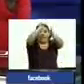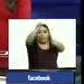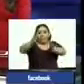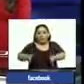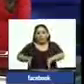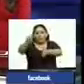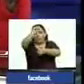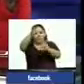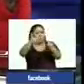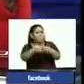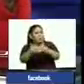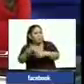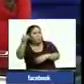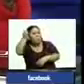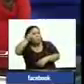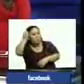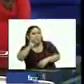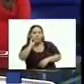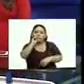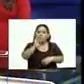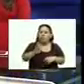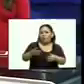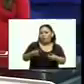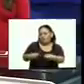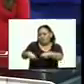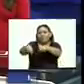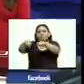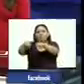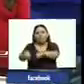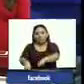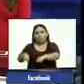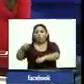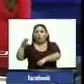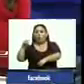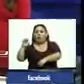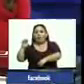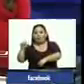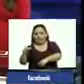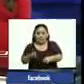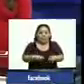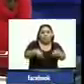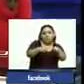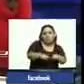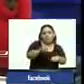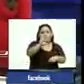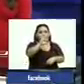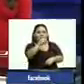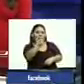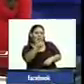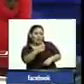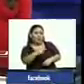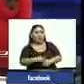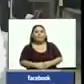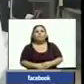refirieron a la firma del convenio entre la Fiscalía y la Organización de Estados Americanos para el funcionamiento de las ICIES.